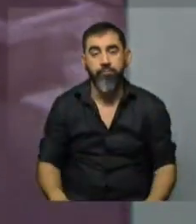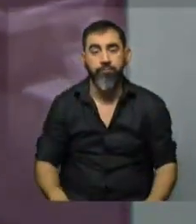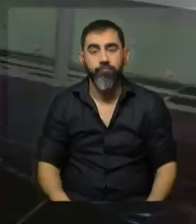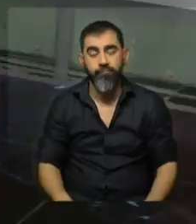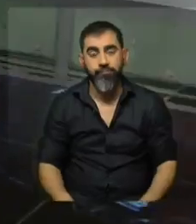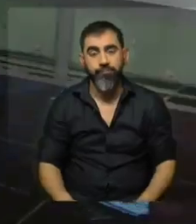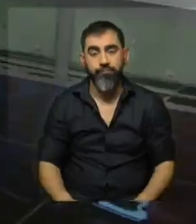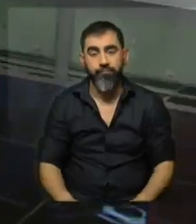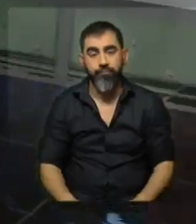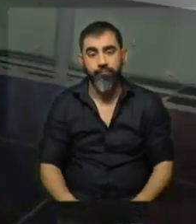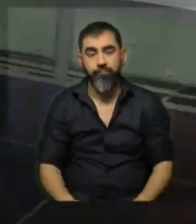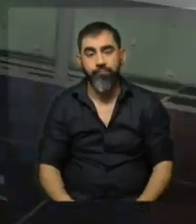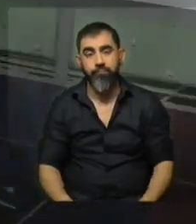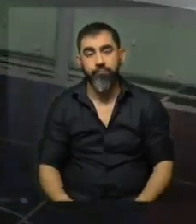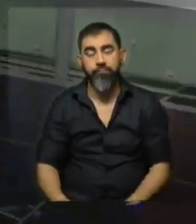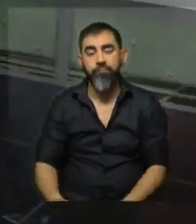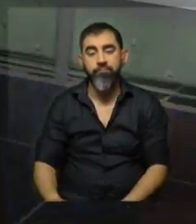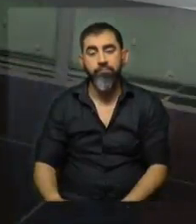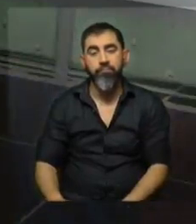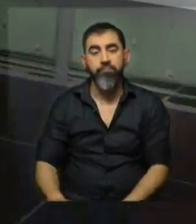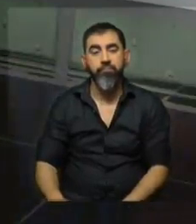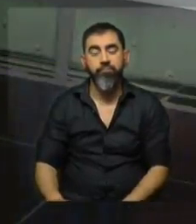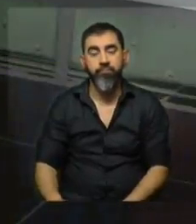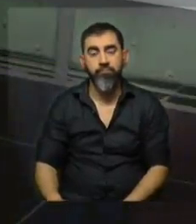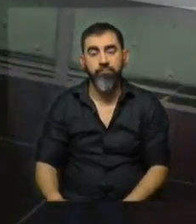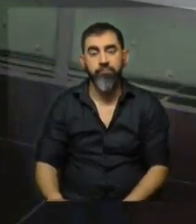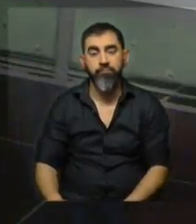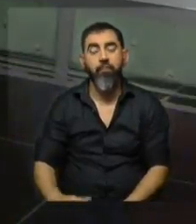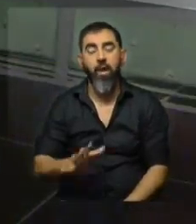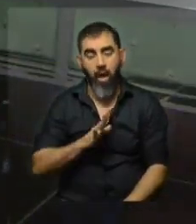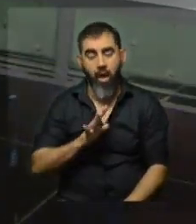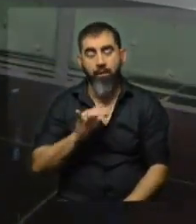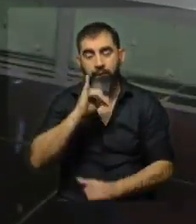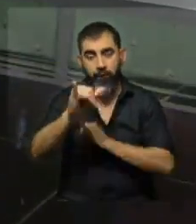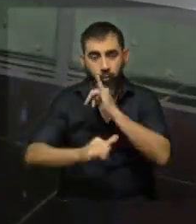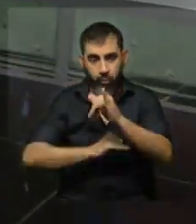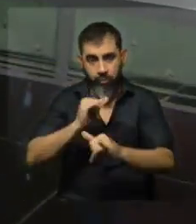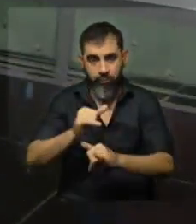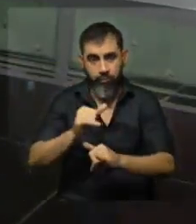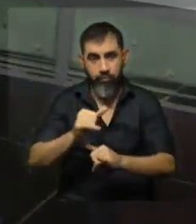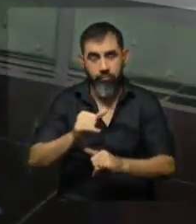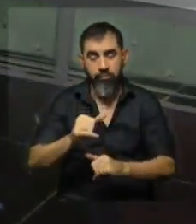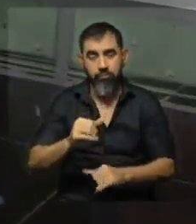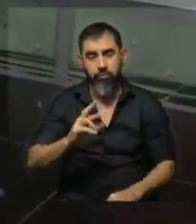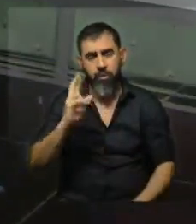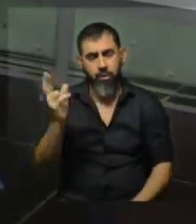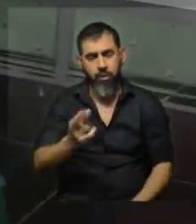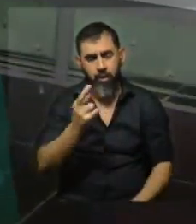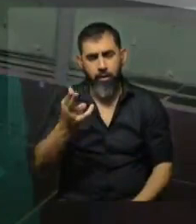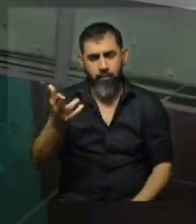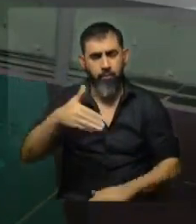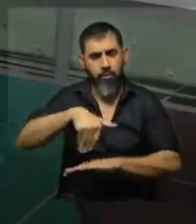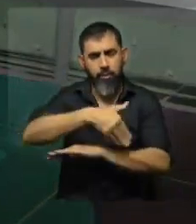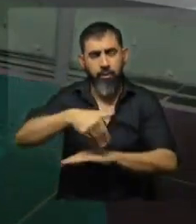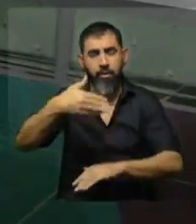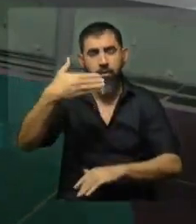no ir si vamos en auto? ¿Cómo no? Calle cortadas hay, a pesar del Mundial. Calle cortada. Usted es que me llama la atención, ¿no? Me llama la atención. Que Marco